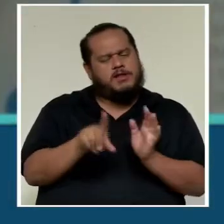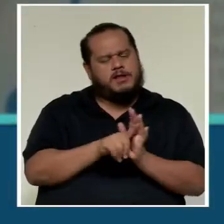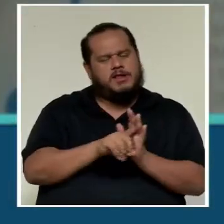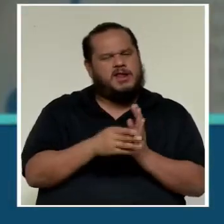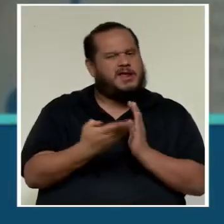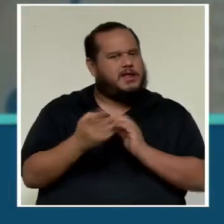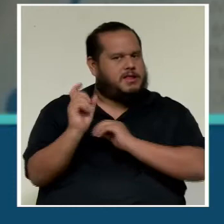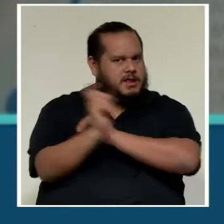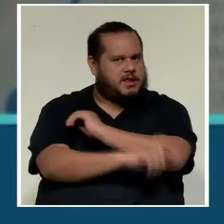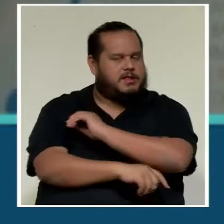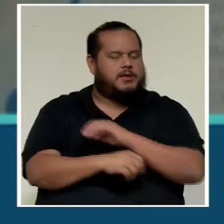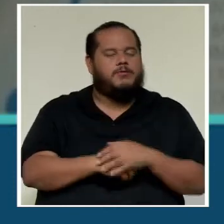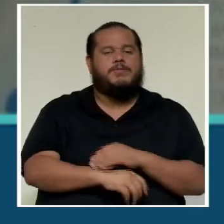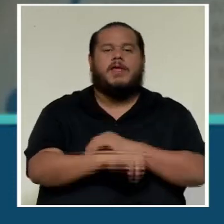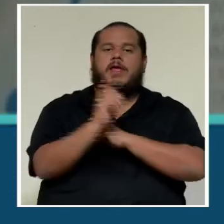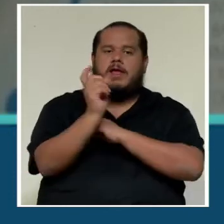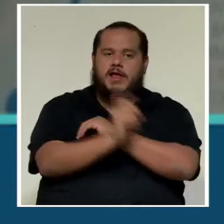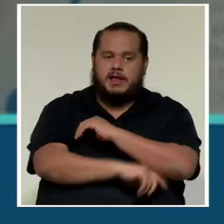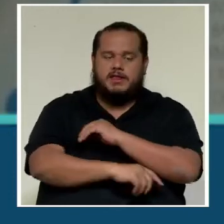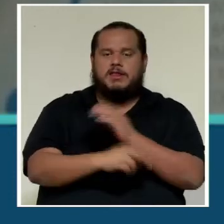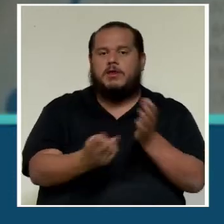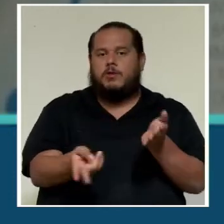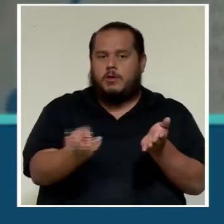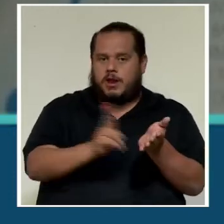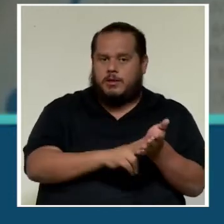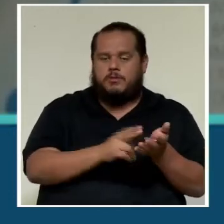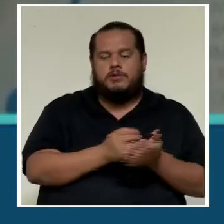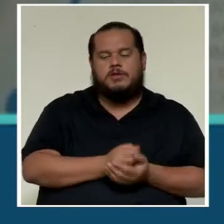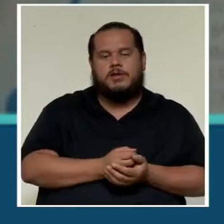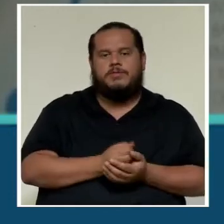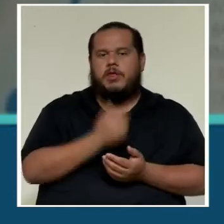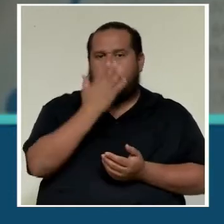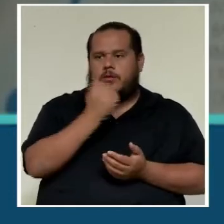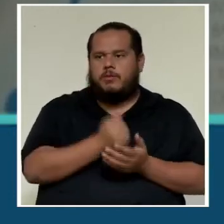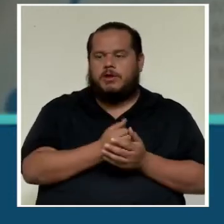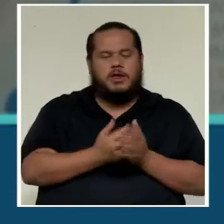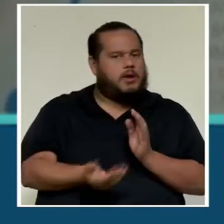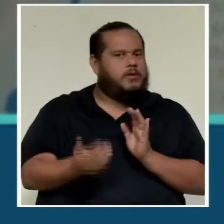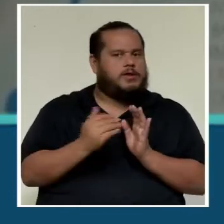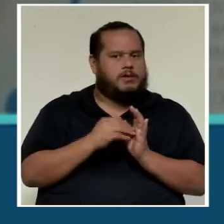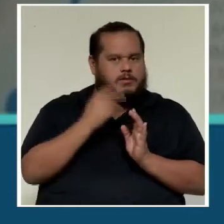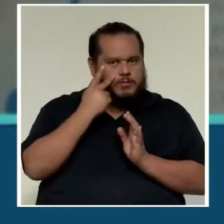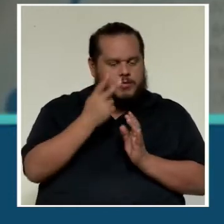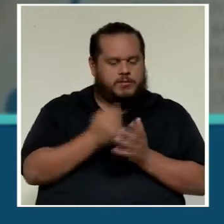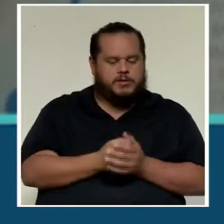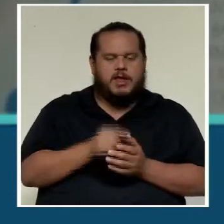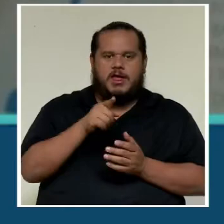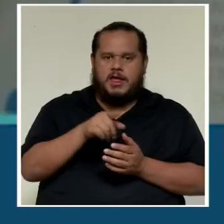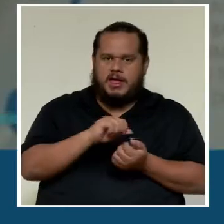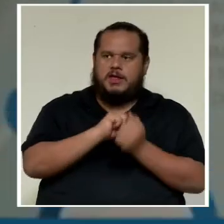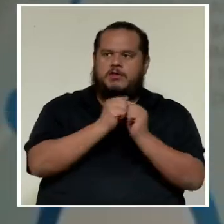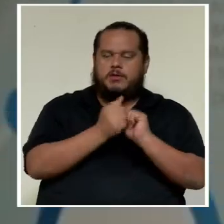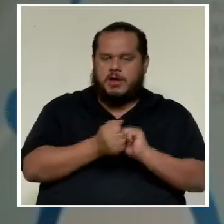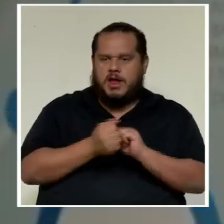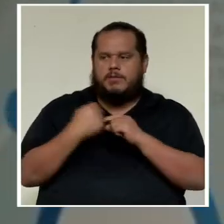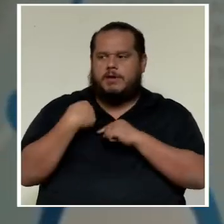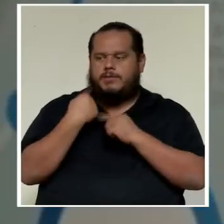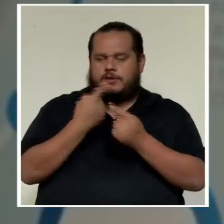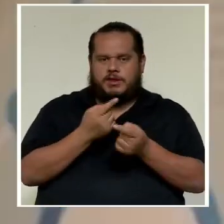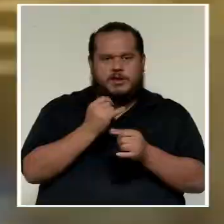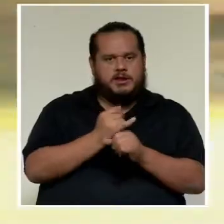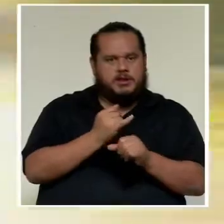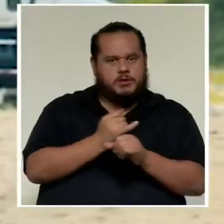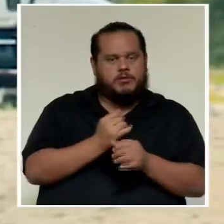castigo y la multa, porque volvemos, eso también cambia el proceder